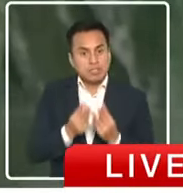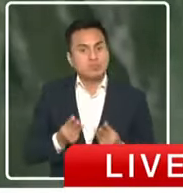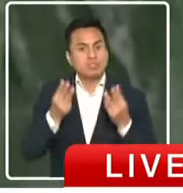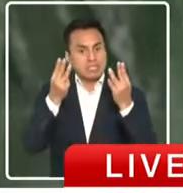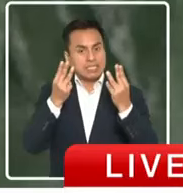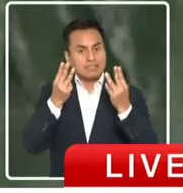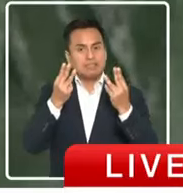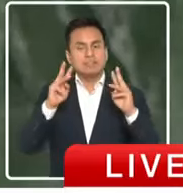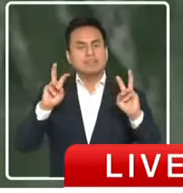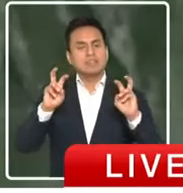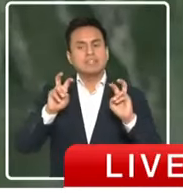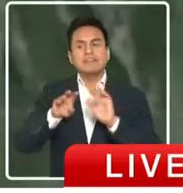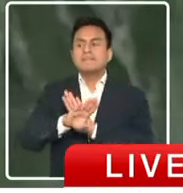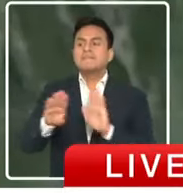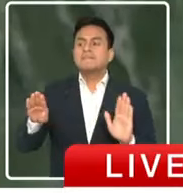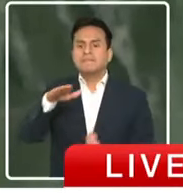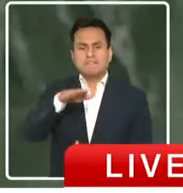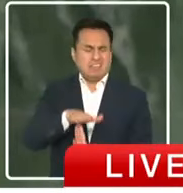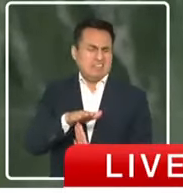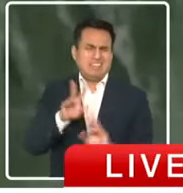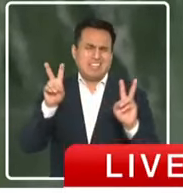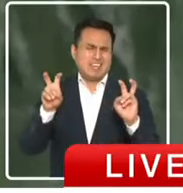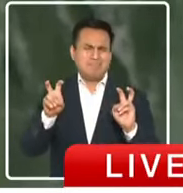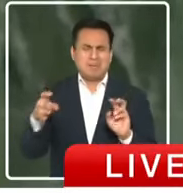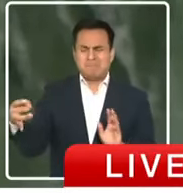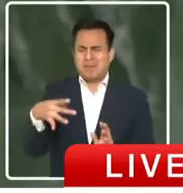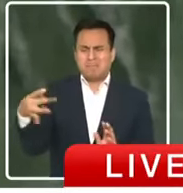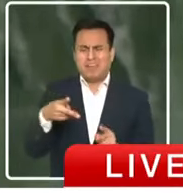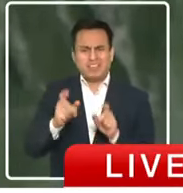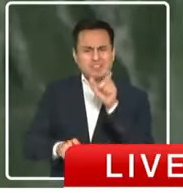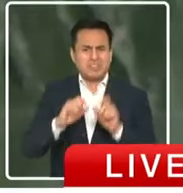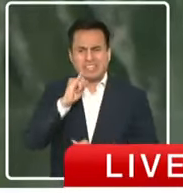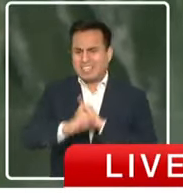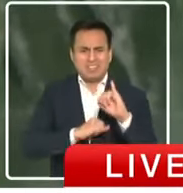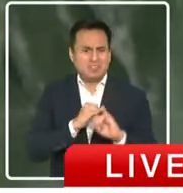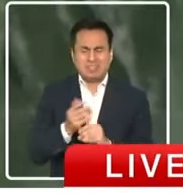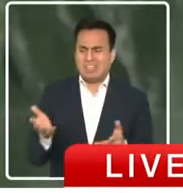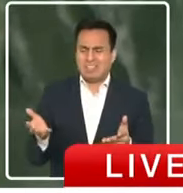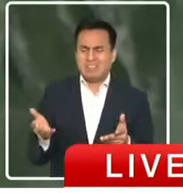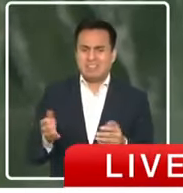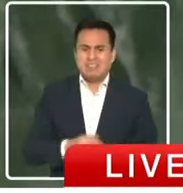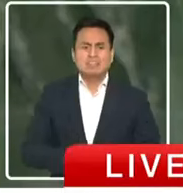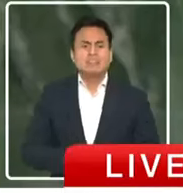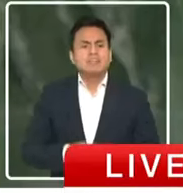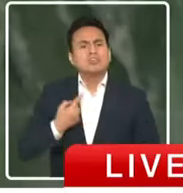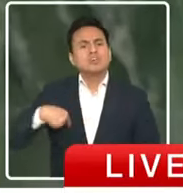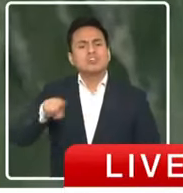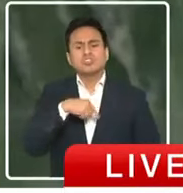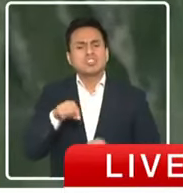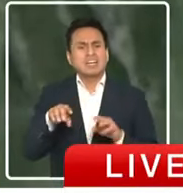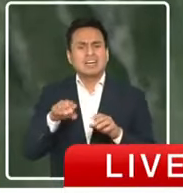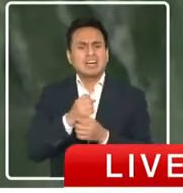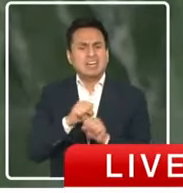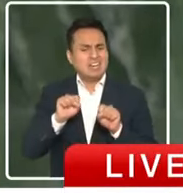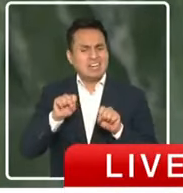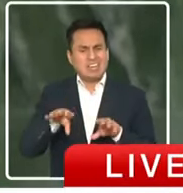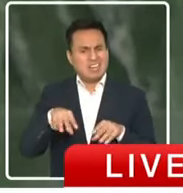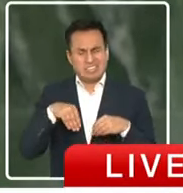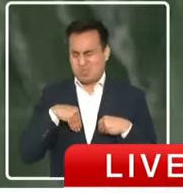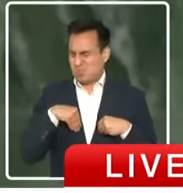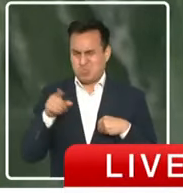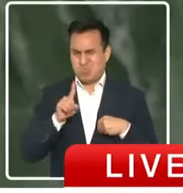instancia llamada a poner fin a esta flagrante transgresión del derecho internacional. No podemos aceptar que se